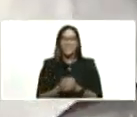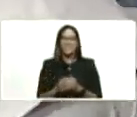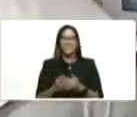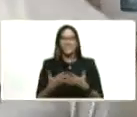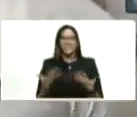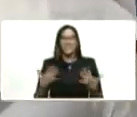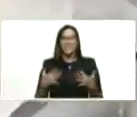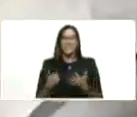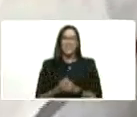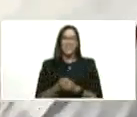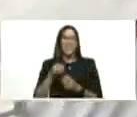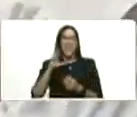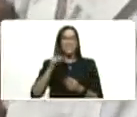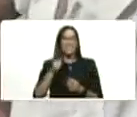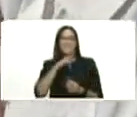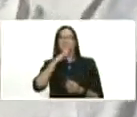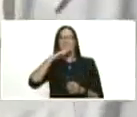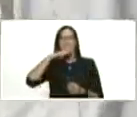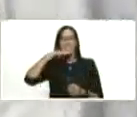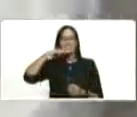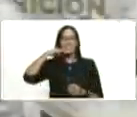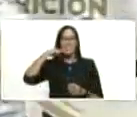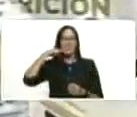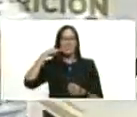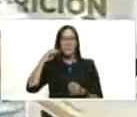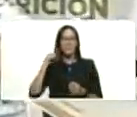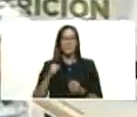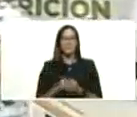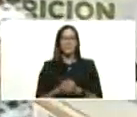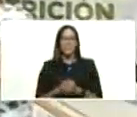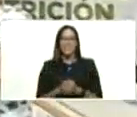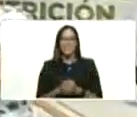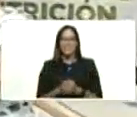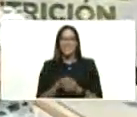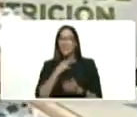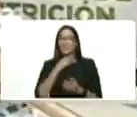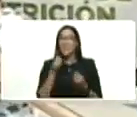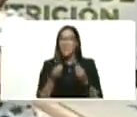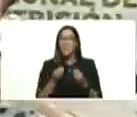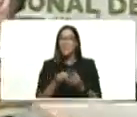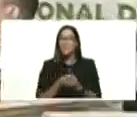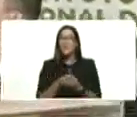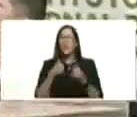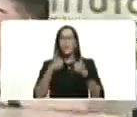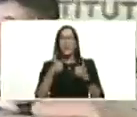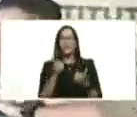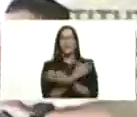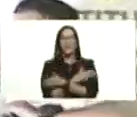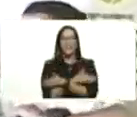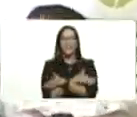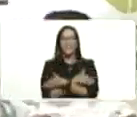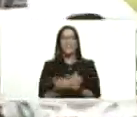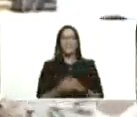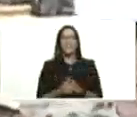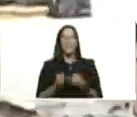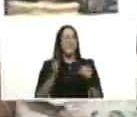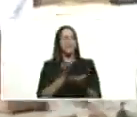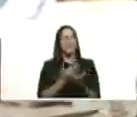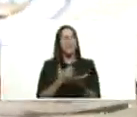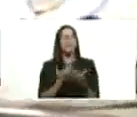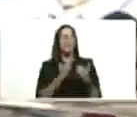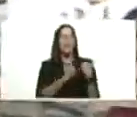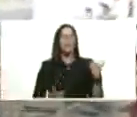la NutriChicha bien sabrosa. ¿Te gusta mucho? Bueno, felicitaciones, pues. Esto es parte,